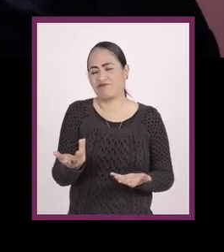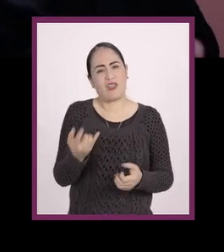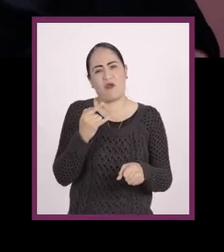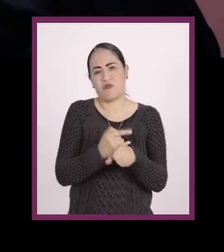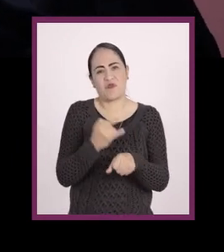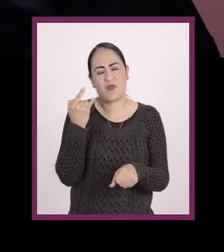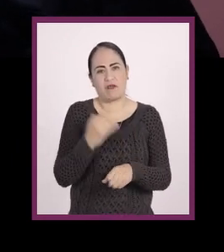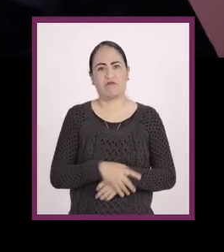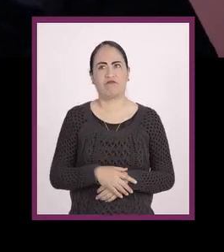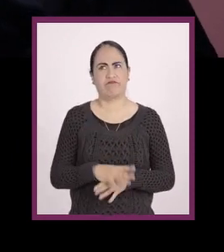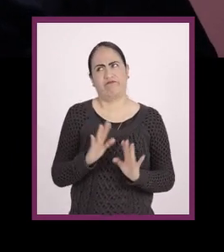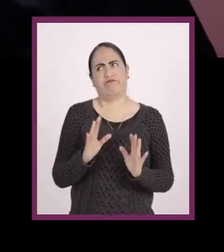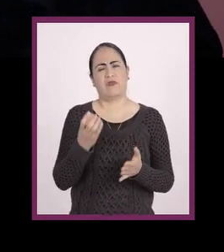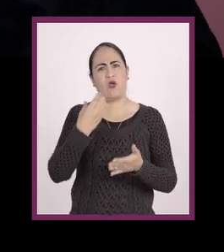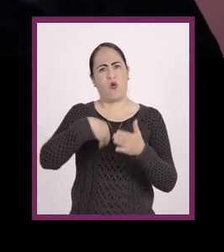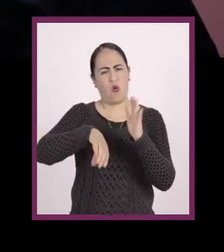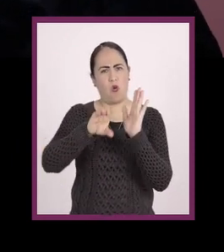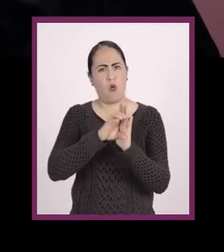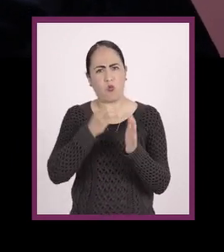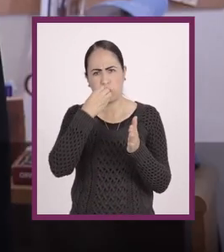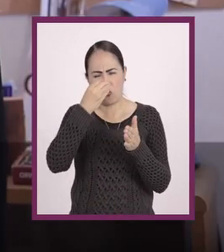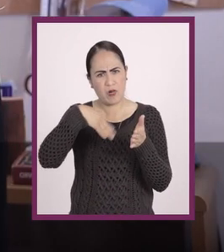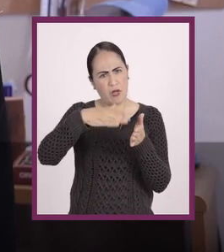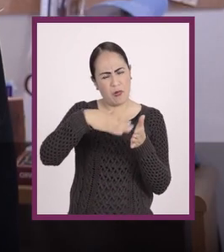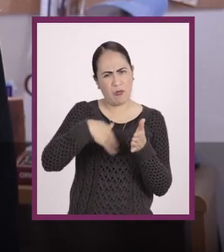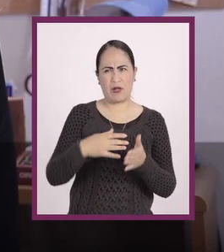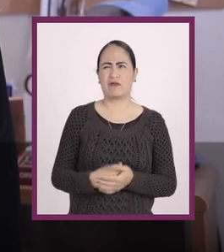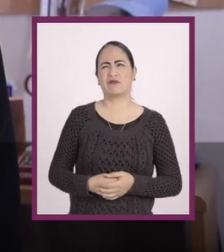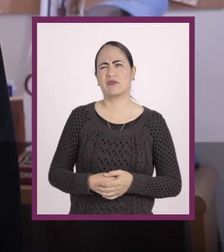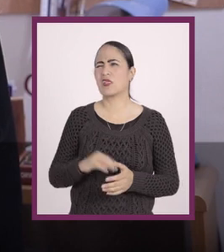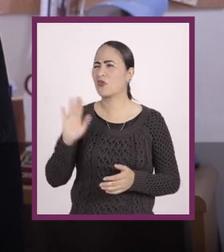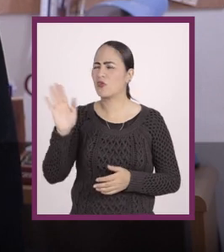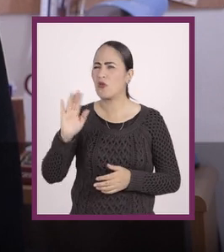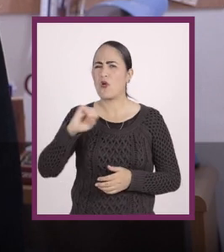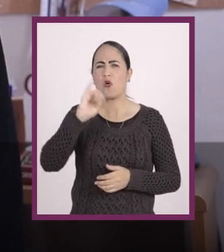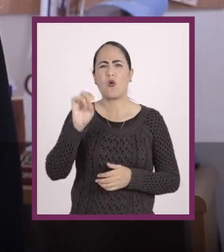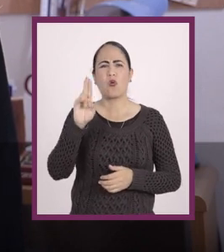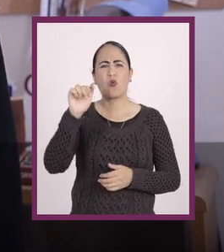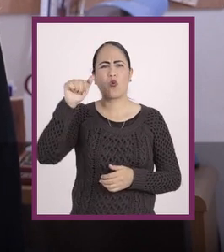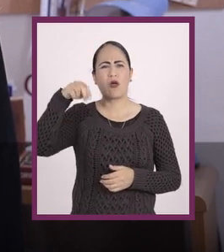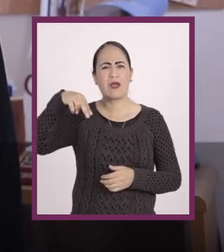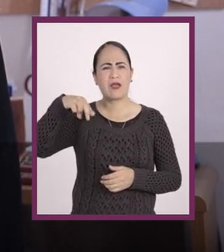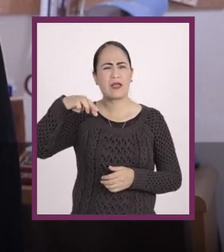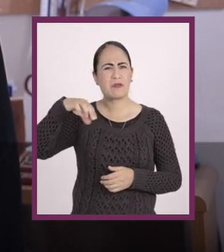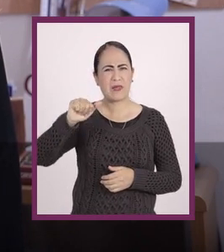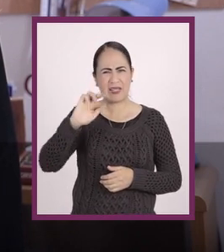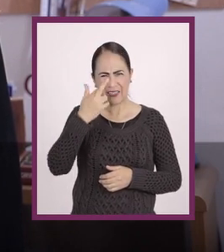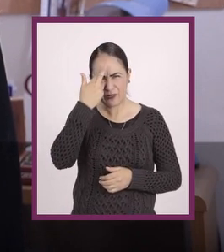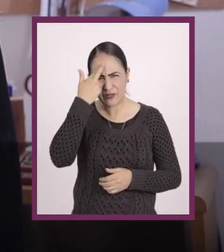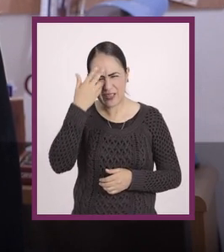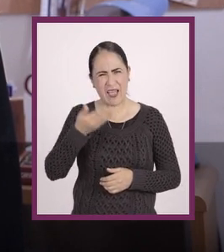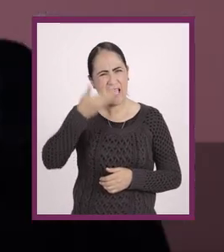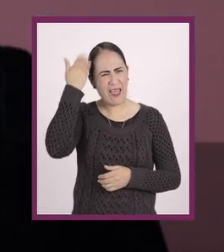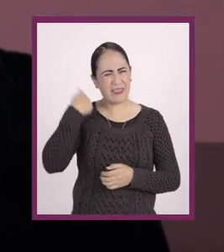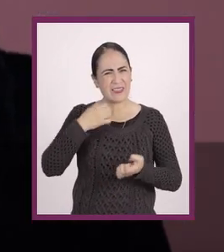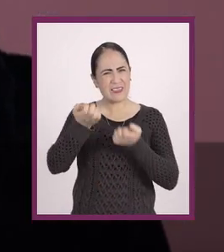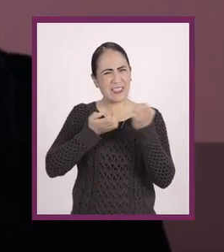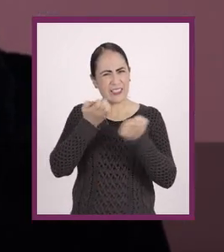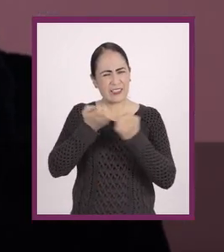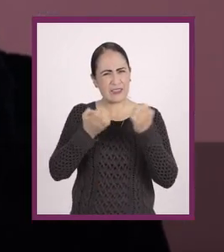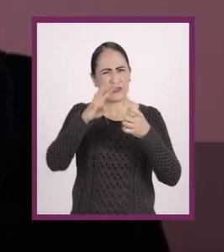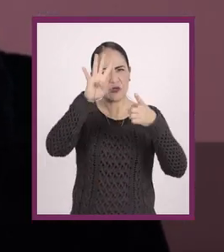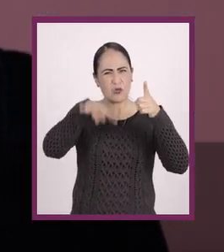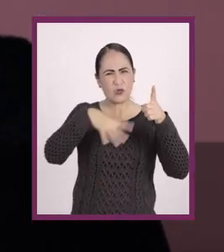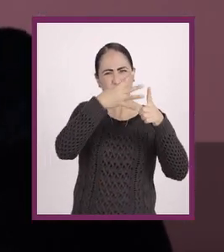entonces en la cocina es un lugar tranquilo juanma te acuerdas porque casi trenas del día que entregamos el ejercicio de la